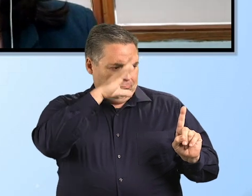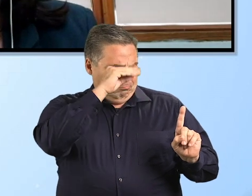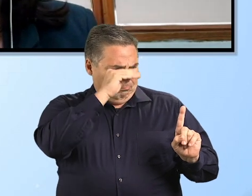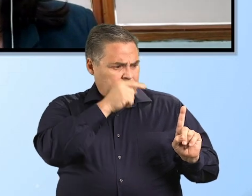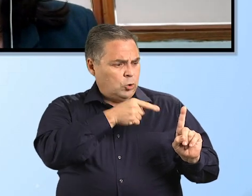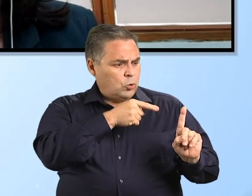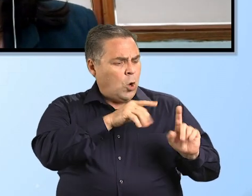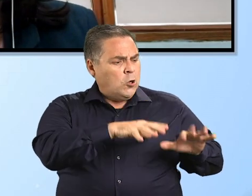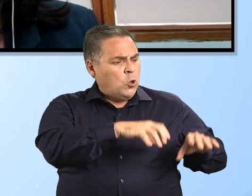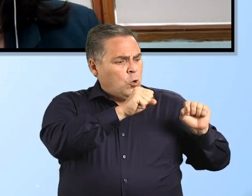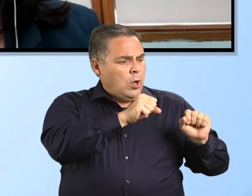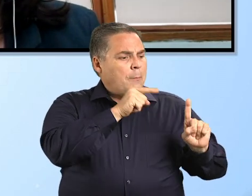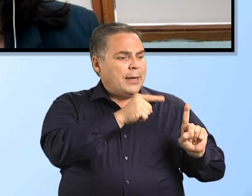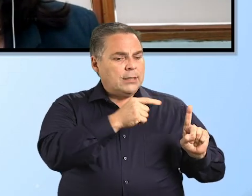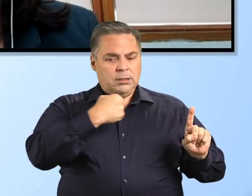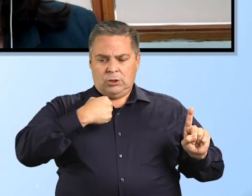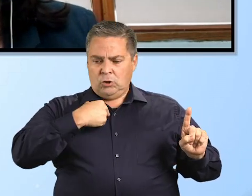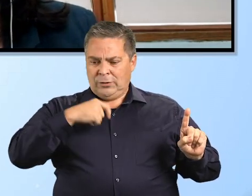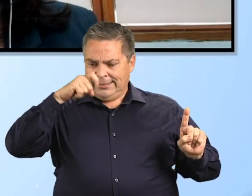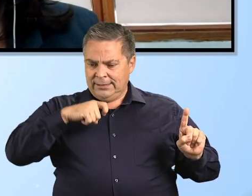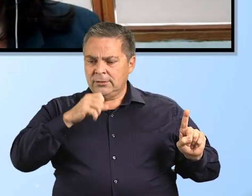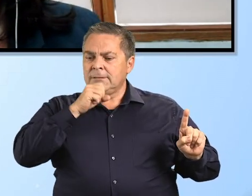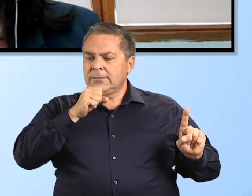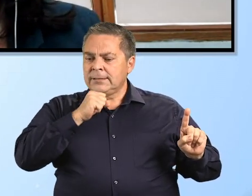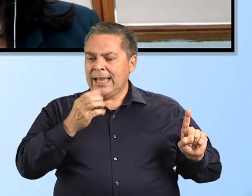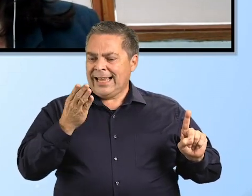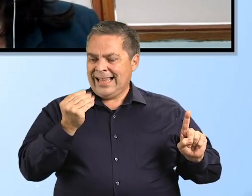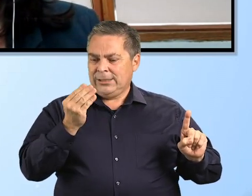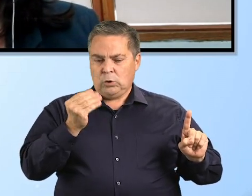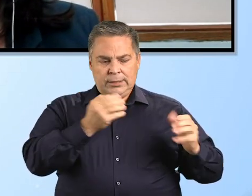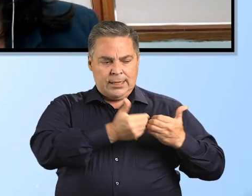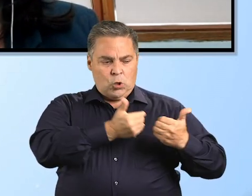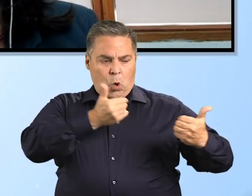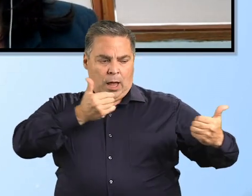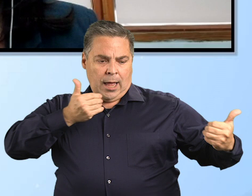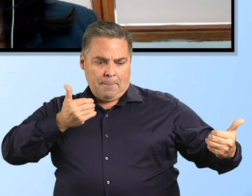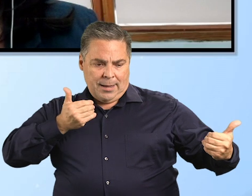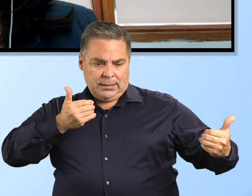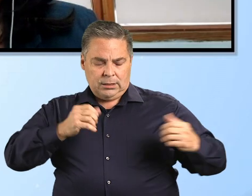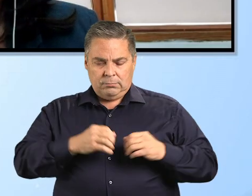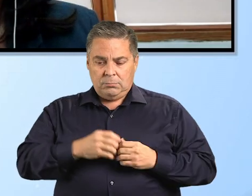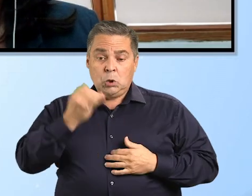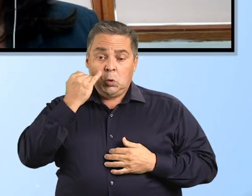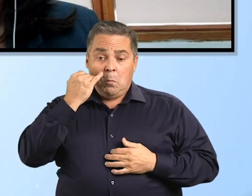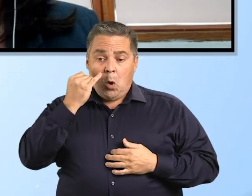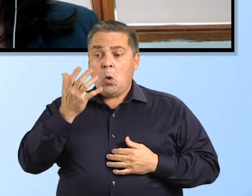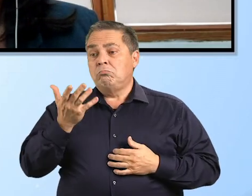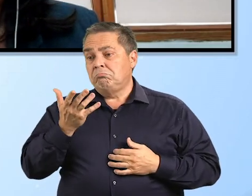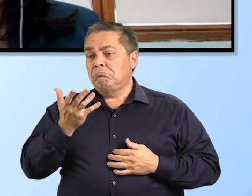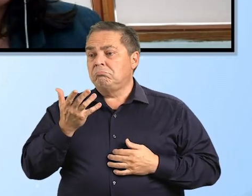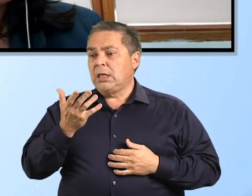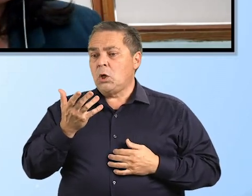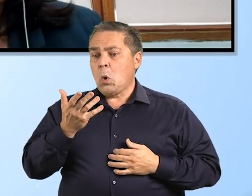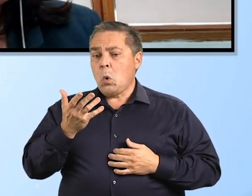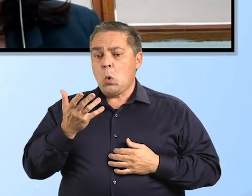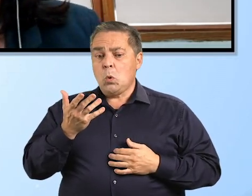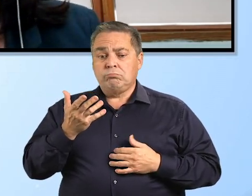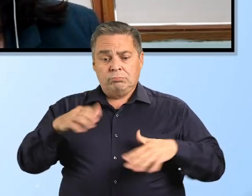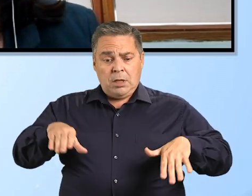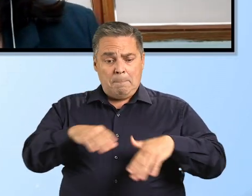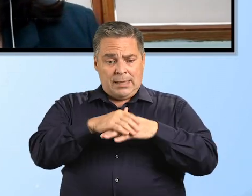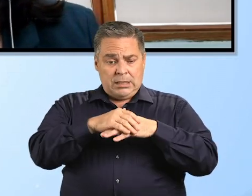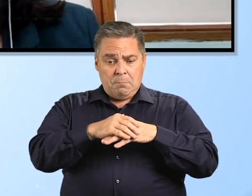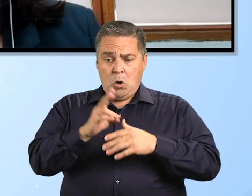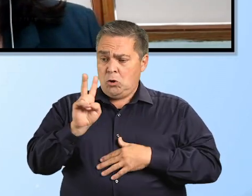adoptar, si es una pareja o un matrimonio. Uno de los dos debe tener más de 21 años y el